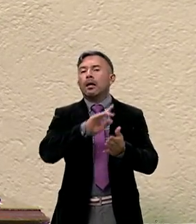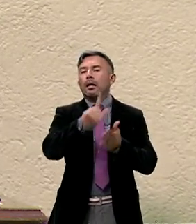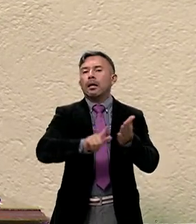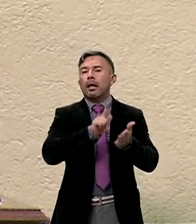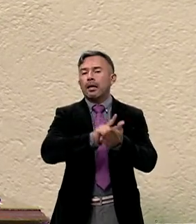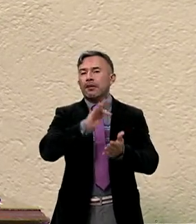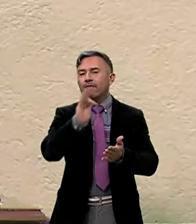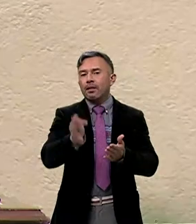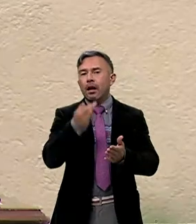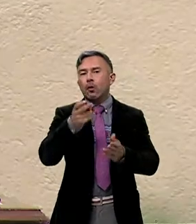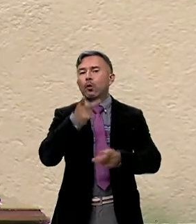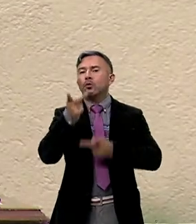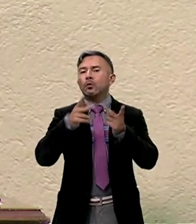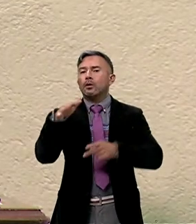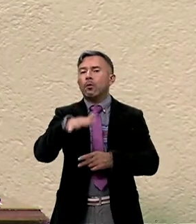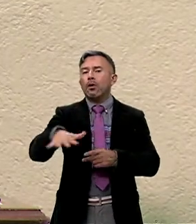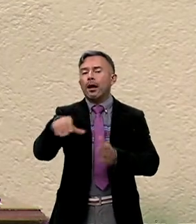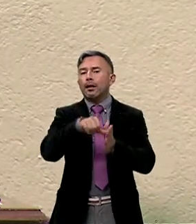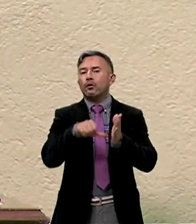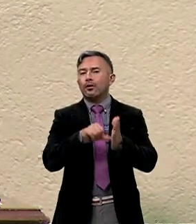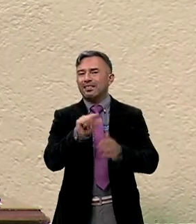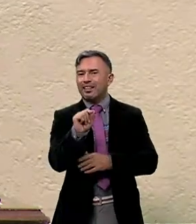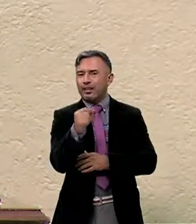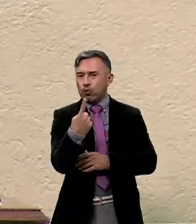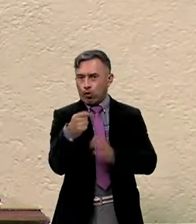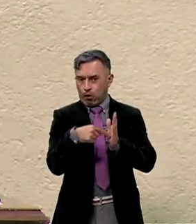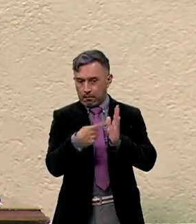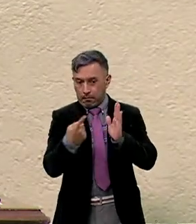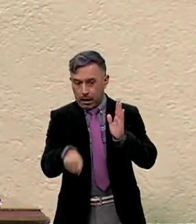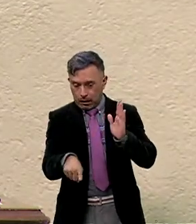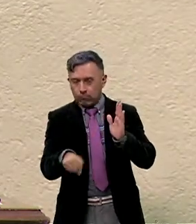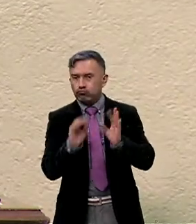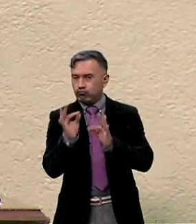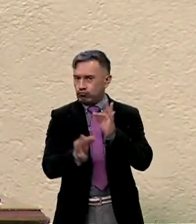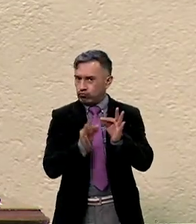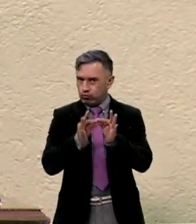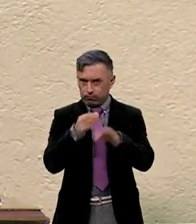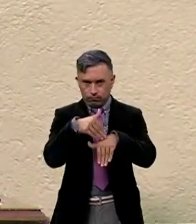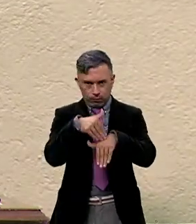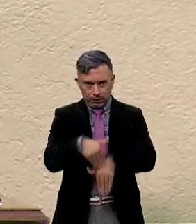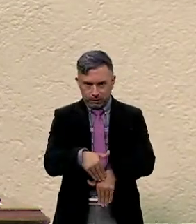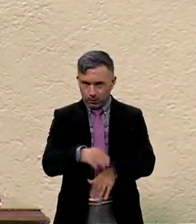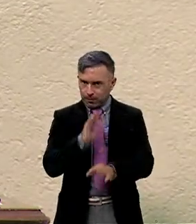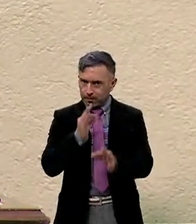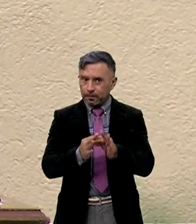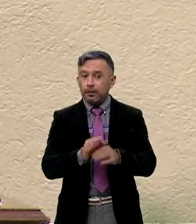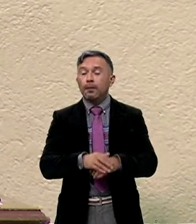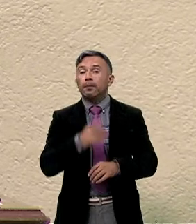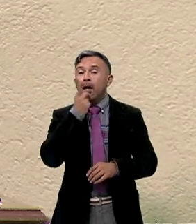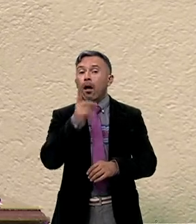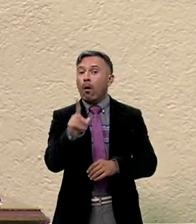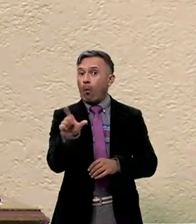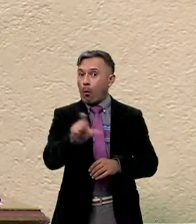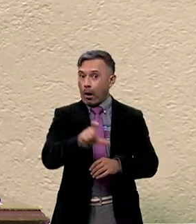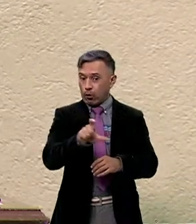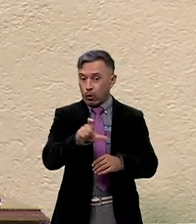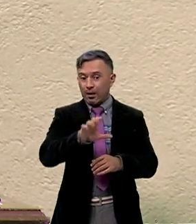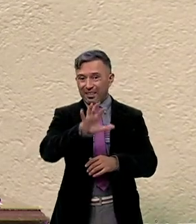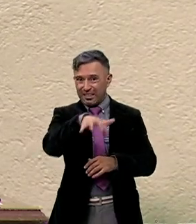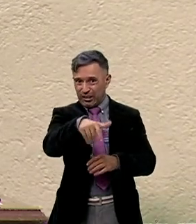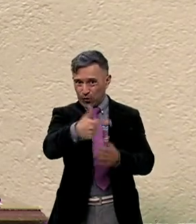ley federal de consulta popular vigente para este ejercicio el cual dispone que concluido el cómputo distrital